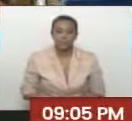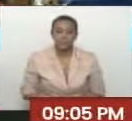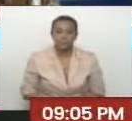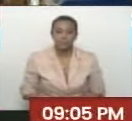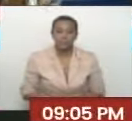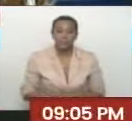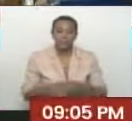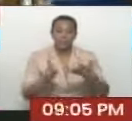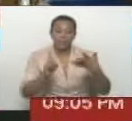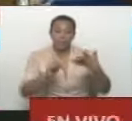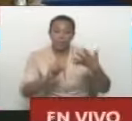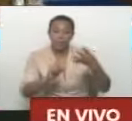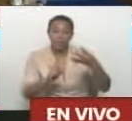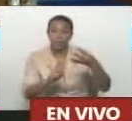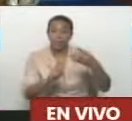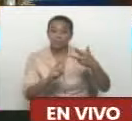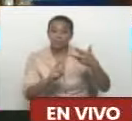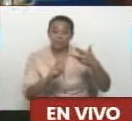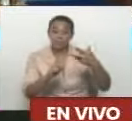Vértice.